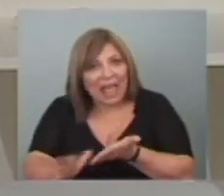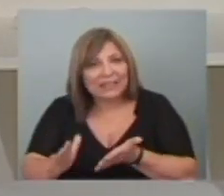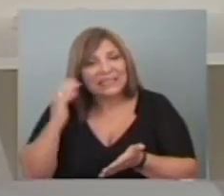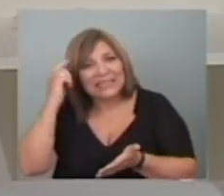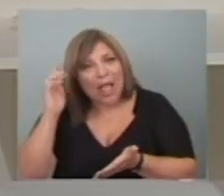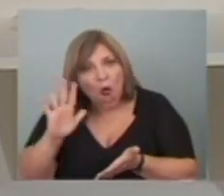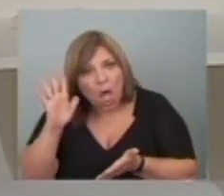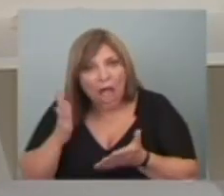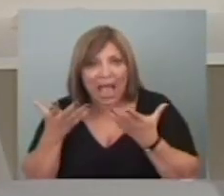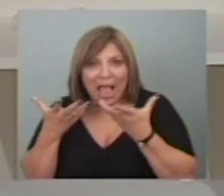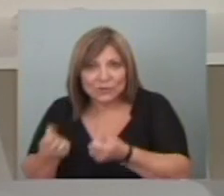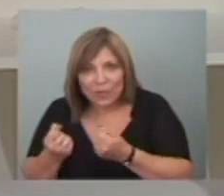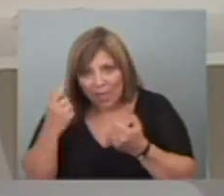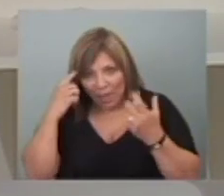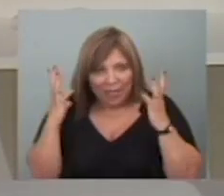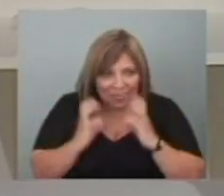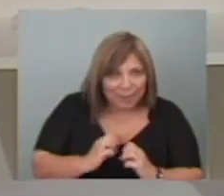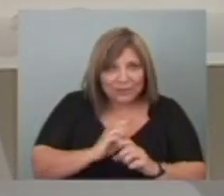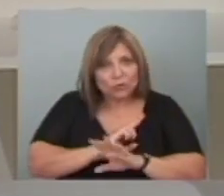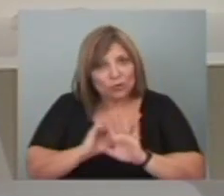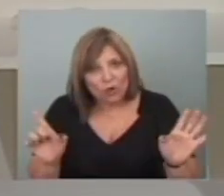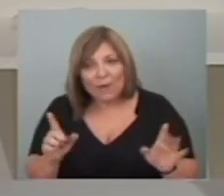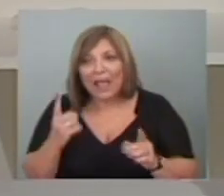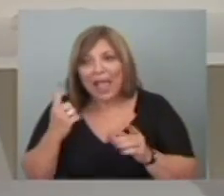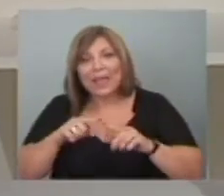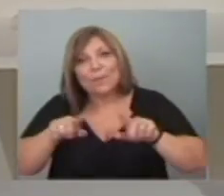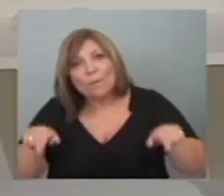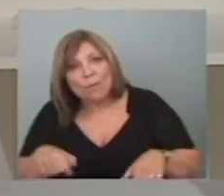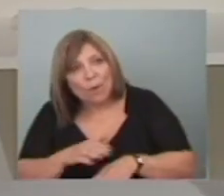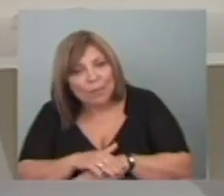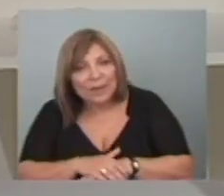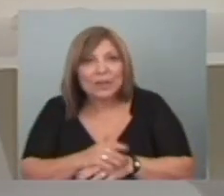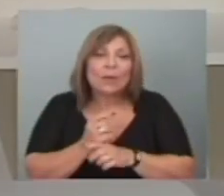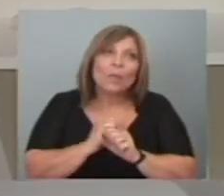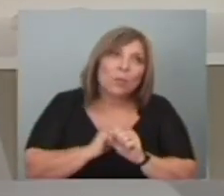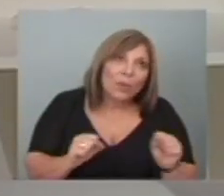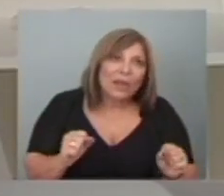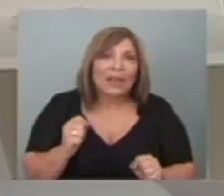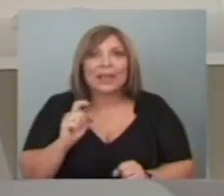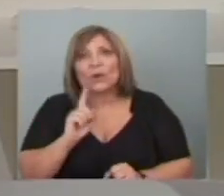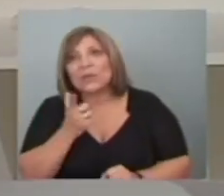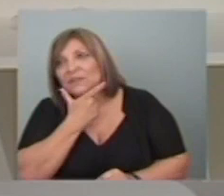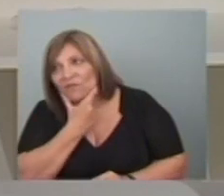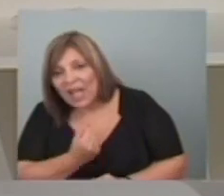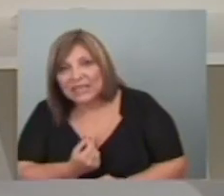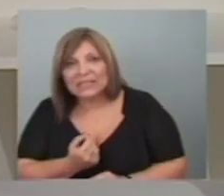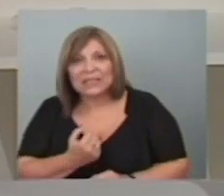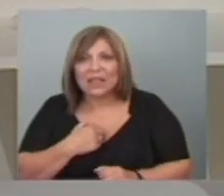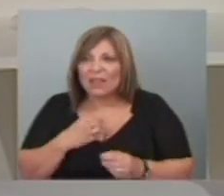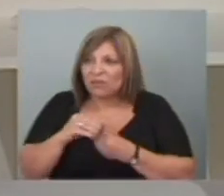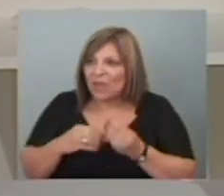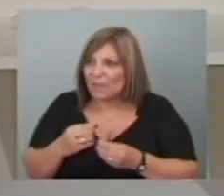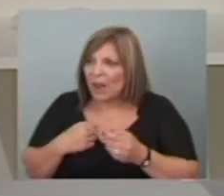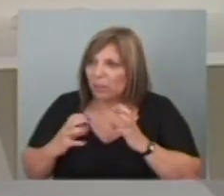eso también ayuda mucho. Que tienes un espacio donde puedes decir que capaz que no es tan fácil convivir con tu